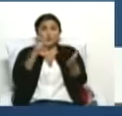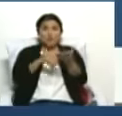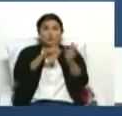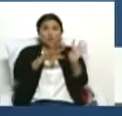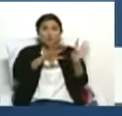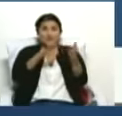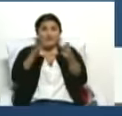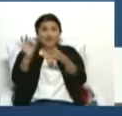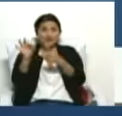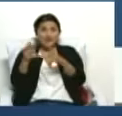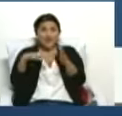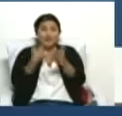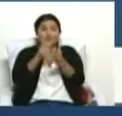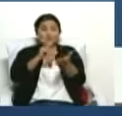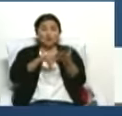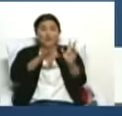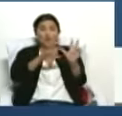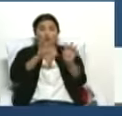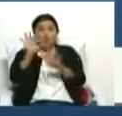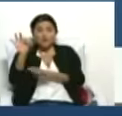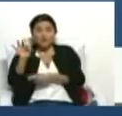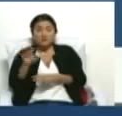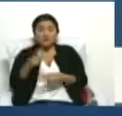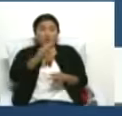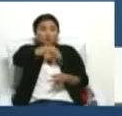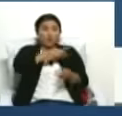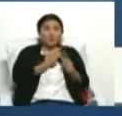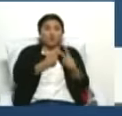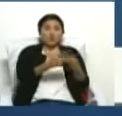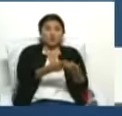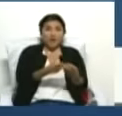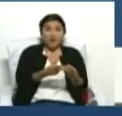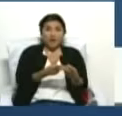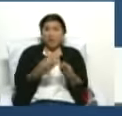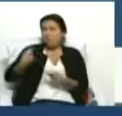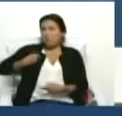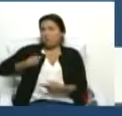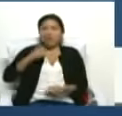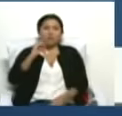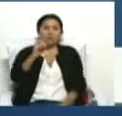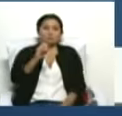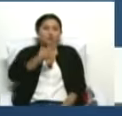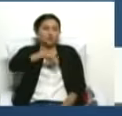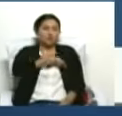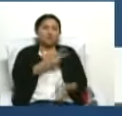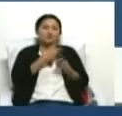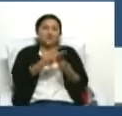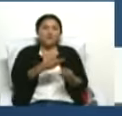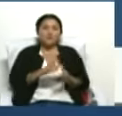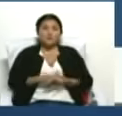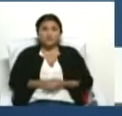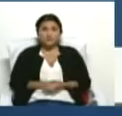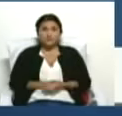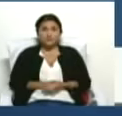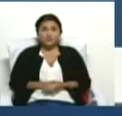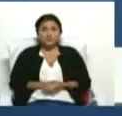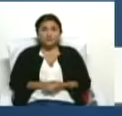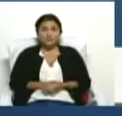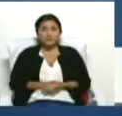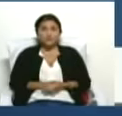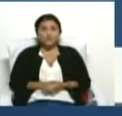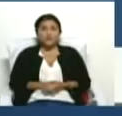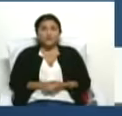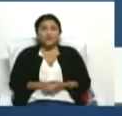honorem, no los pagados y tarifados por la USAID, con miles y millones